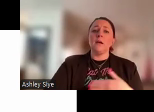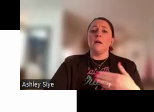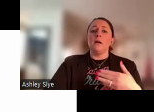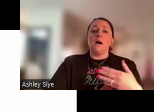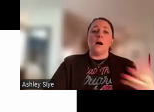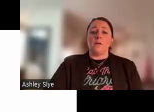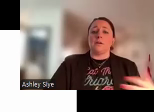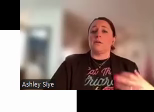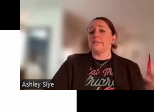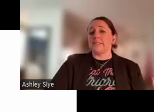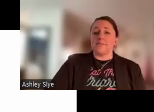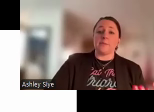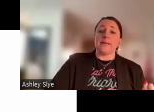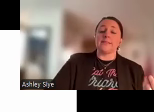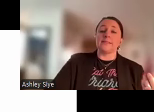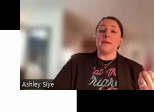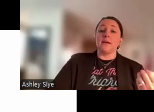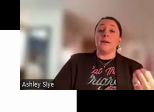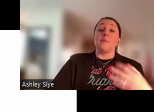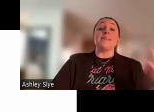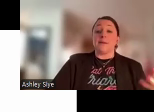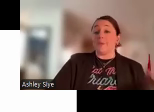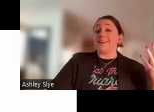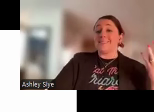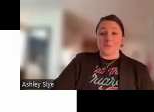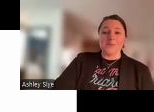básicas y conexiones a salud mental.